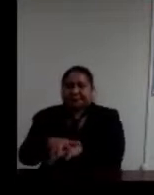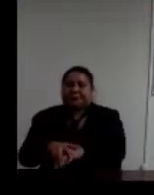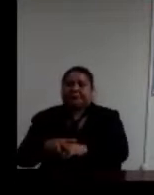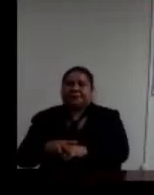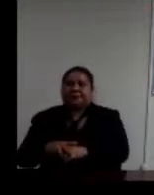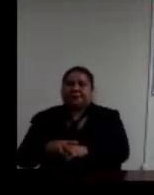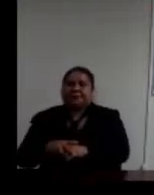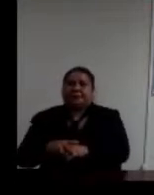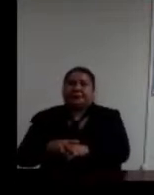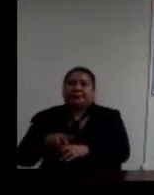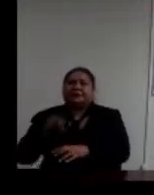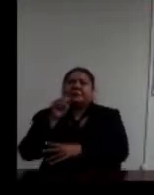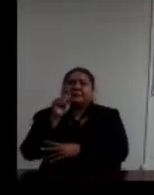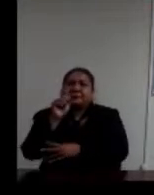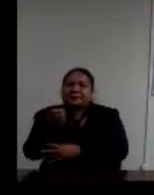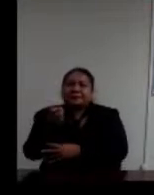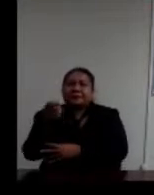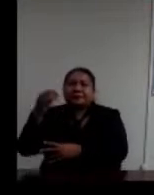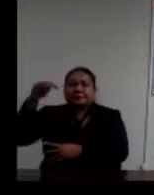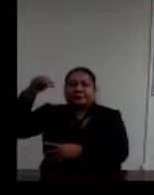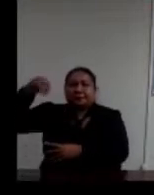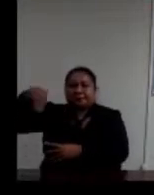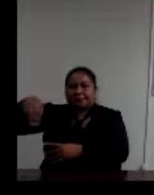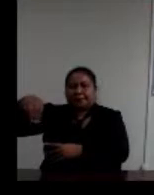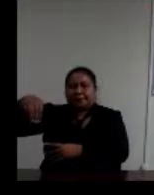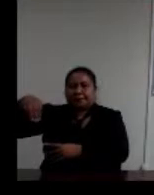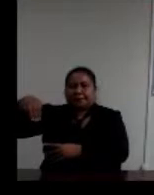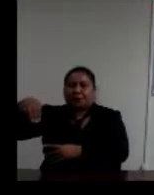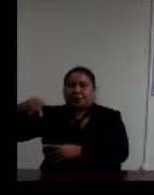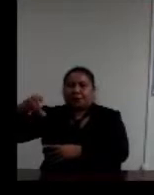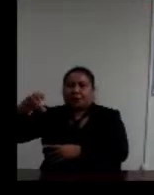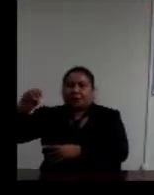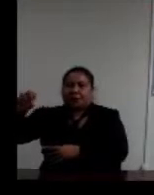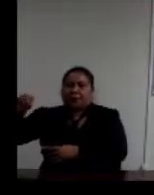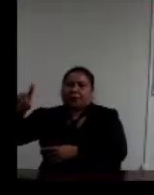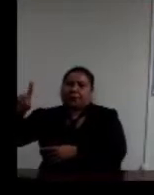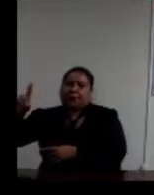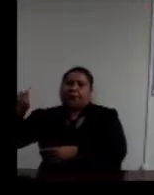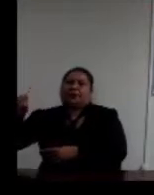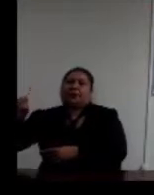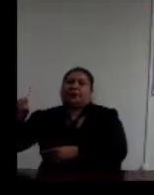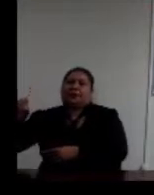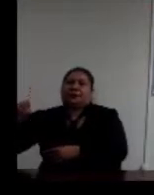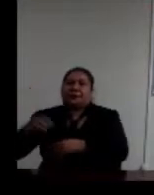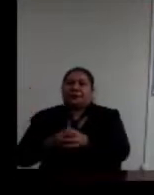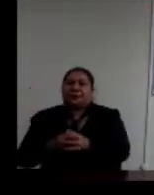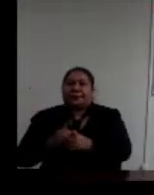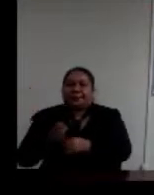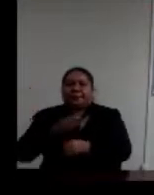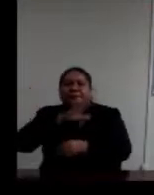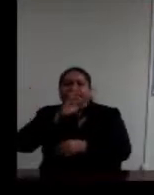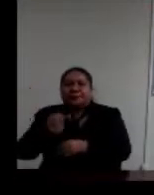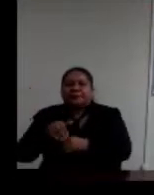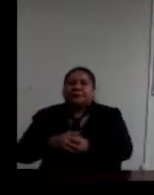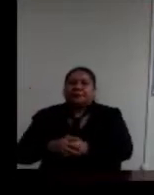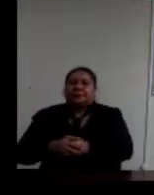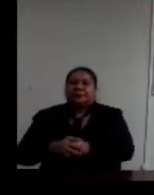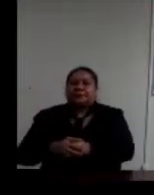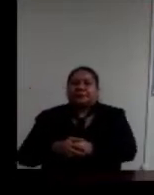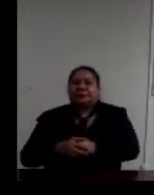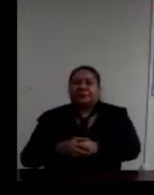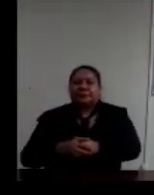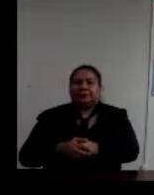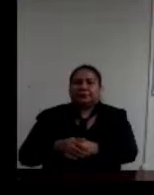agregado, morbilidad significa enfermedad. Bueno, y otro dato es que si el niño se mueve, el niño